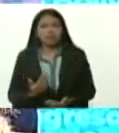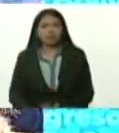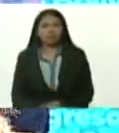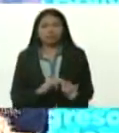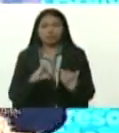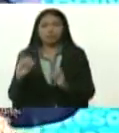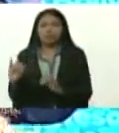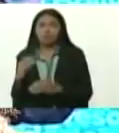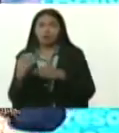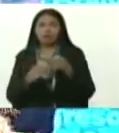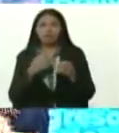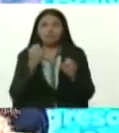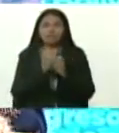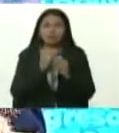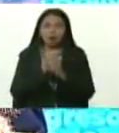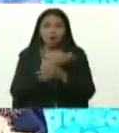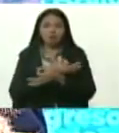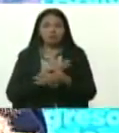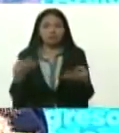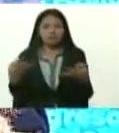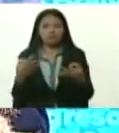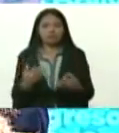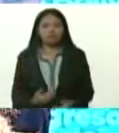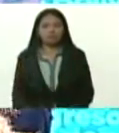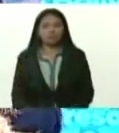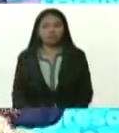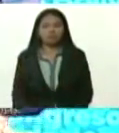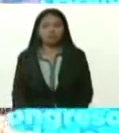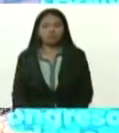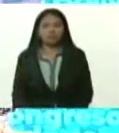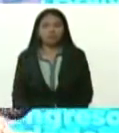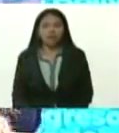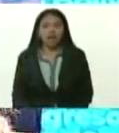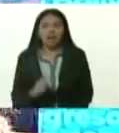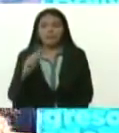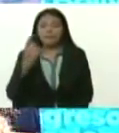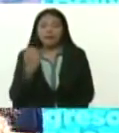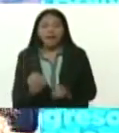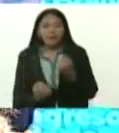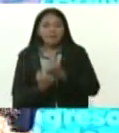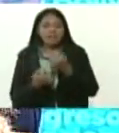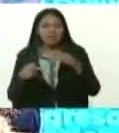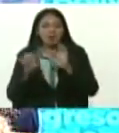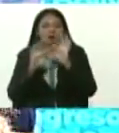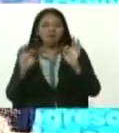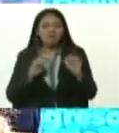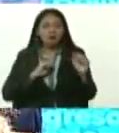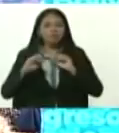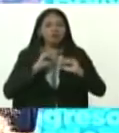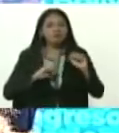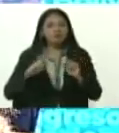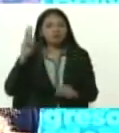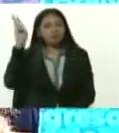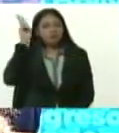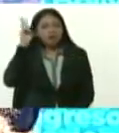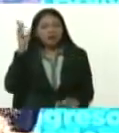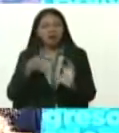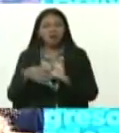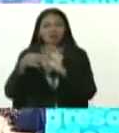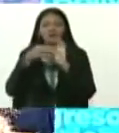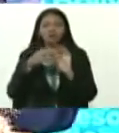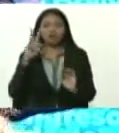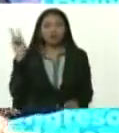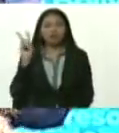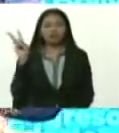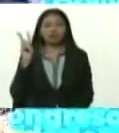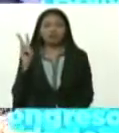ustedes han hecho un tremendo trabajo para echar las primeras bases del Movimiento Indígena Unido de